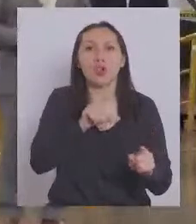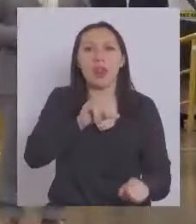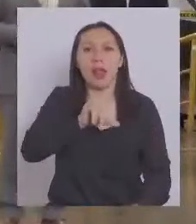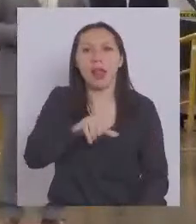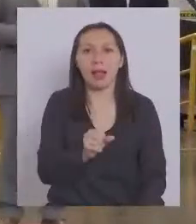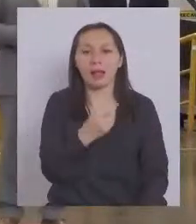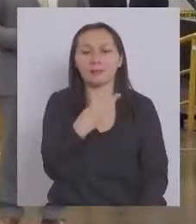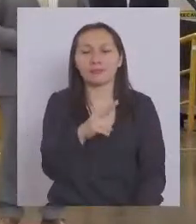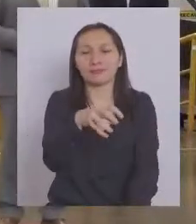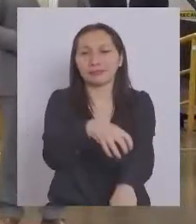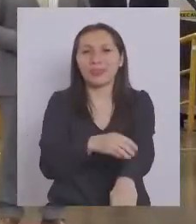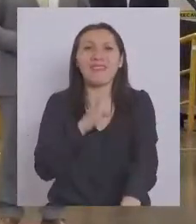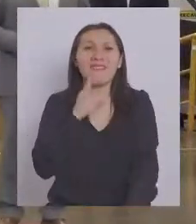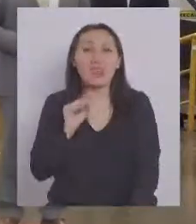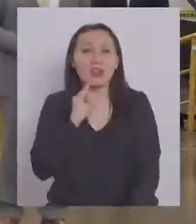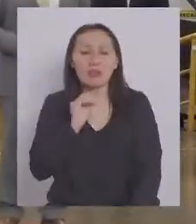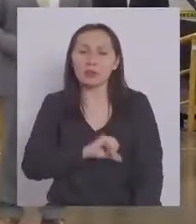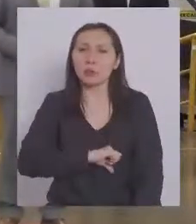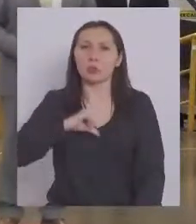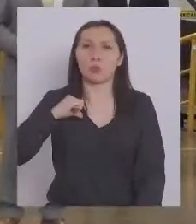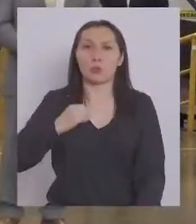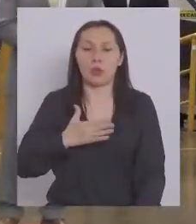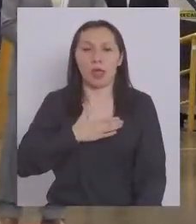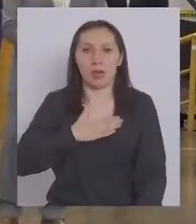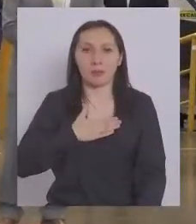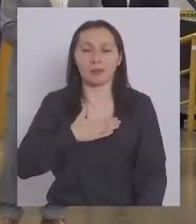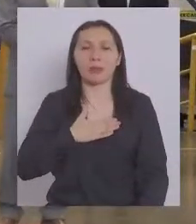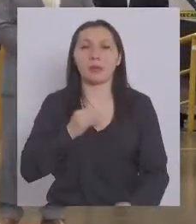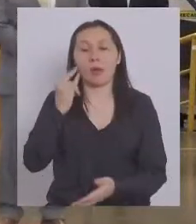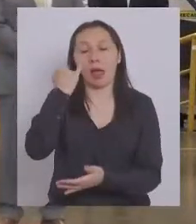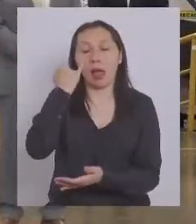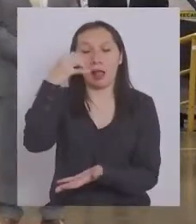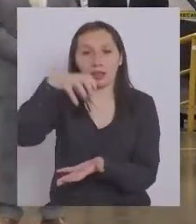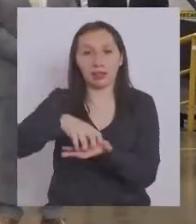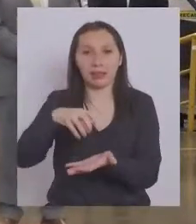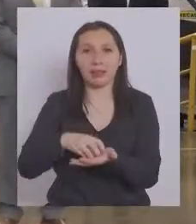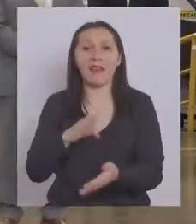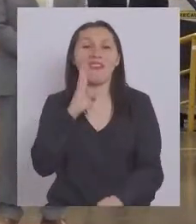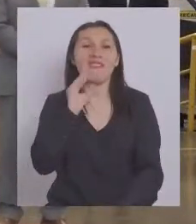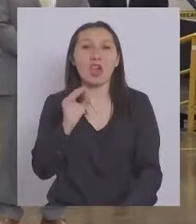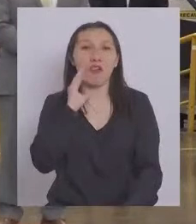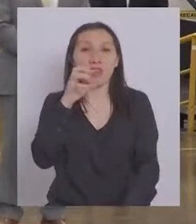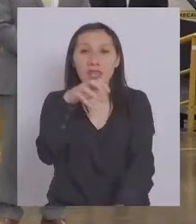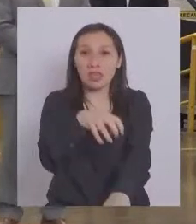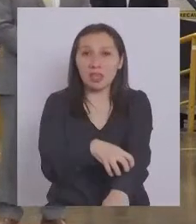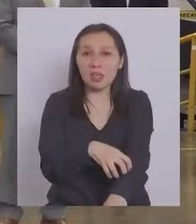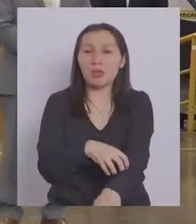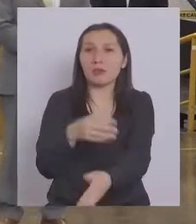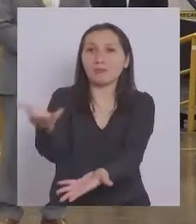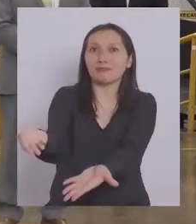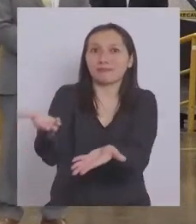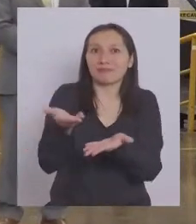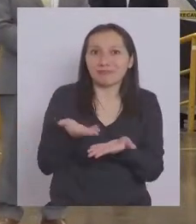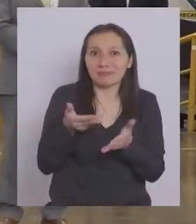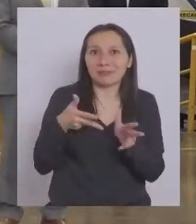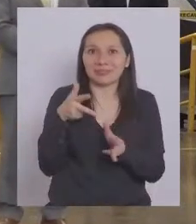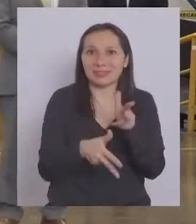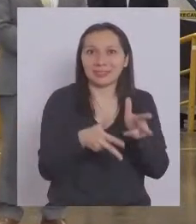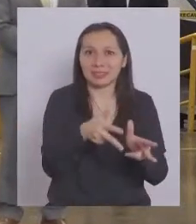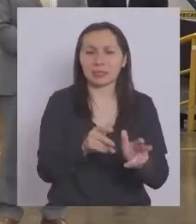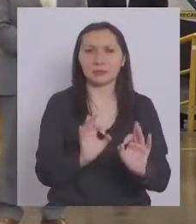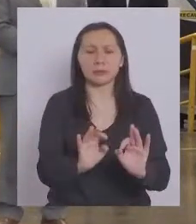del Biobío. Es verdaderamente un orgullo para mí como intendente de la región del Biobío recibir estos trenes de